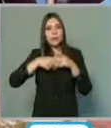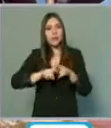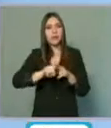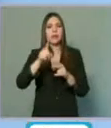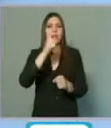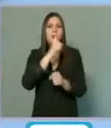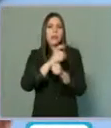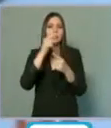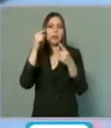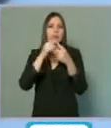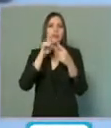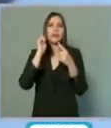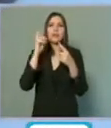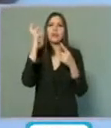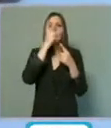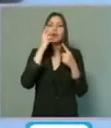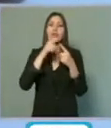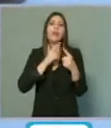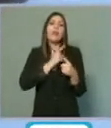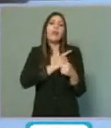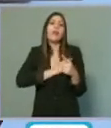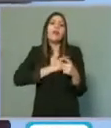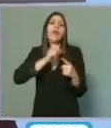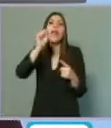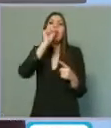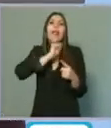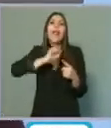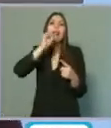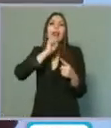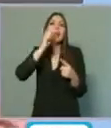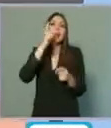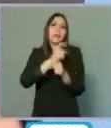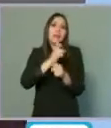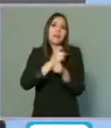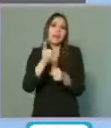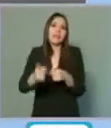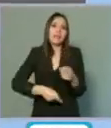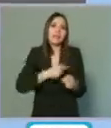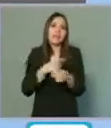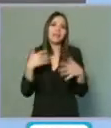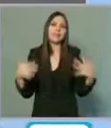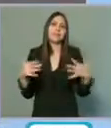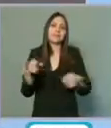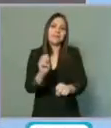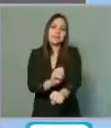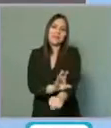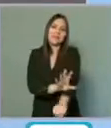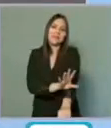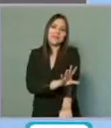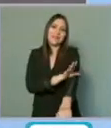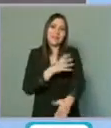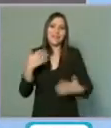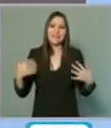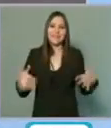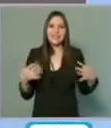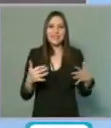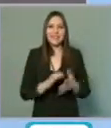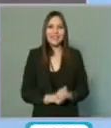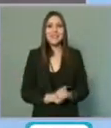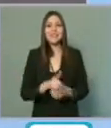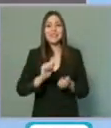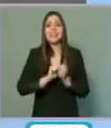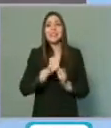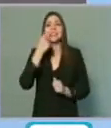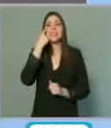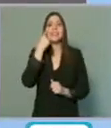de la cosa maravillosa que es el helado, ¿no? ¡Wow! Claro. ¡Ay, me puse chinita! Ay, sí, No, de ya verdad. hasta la